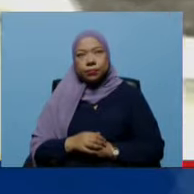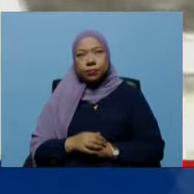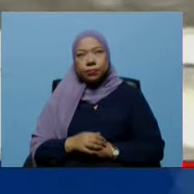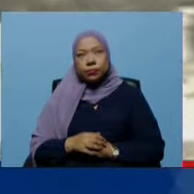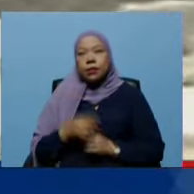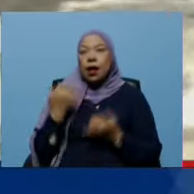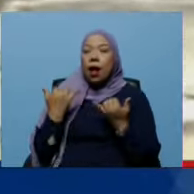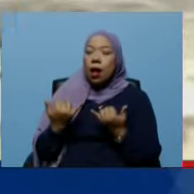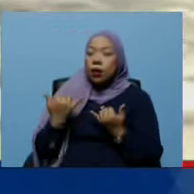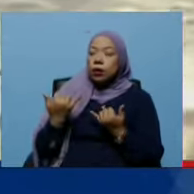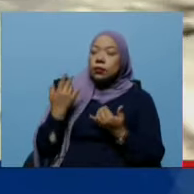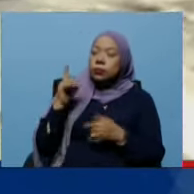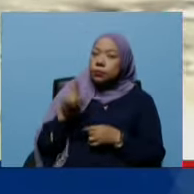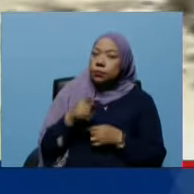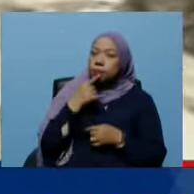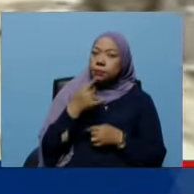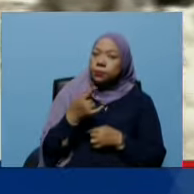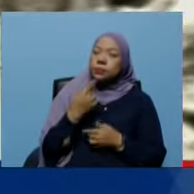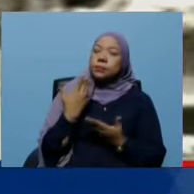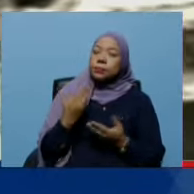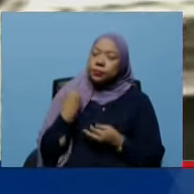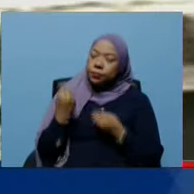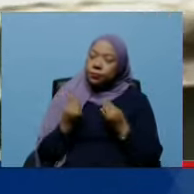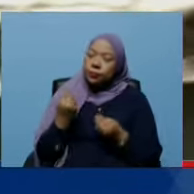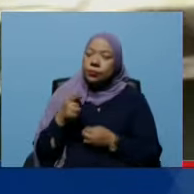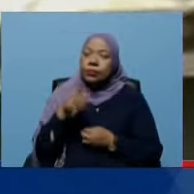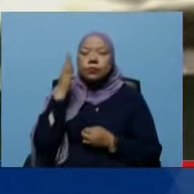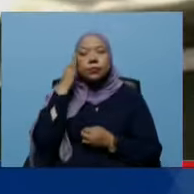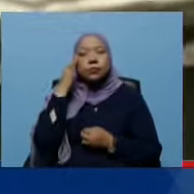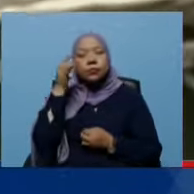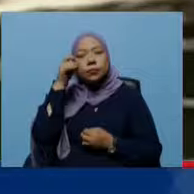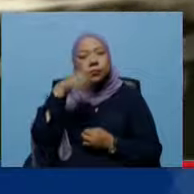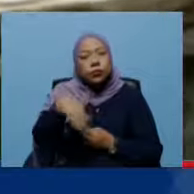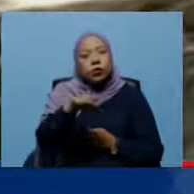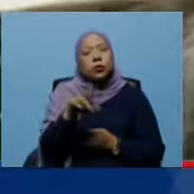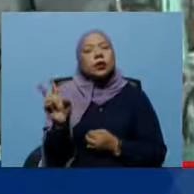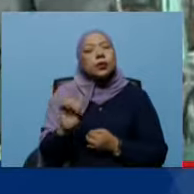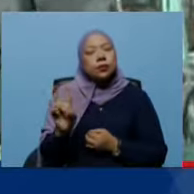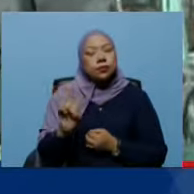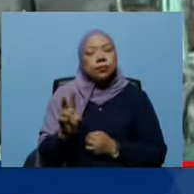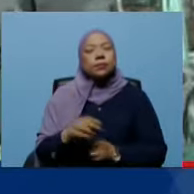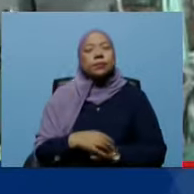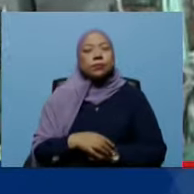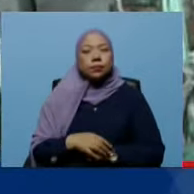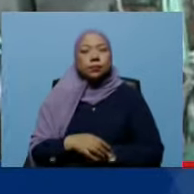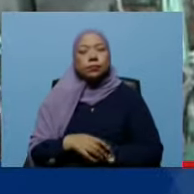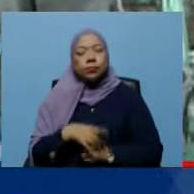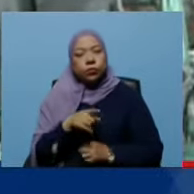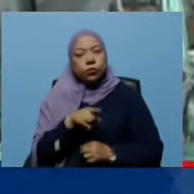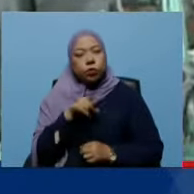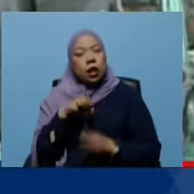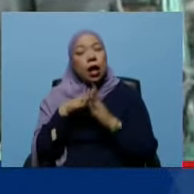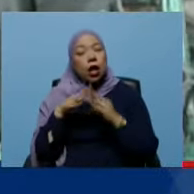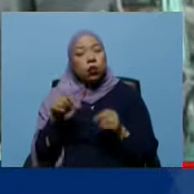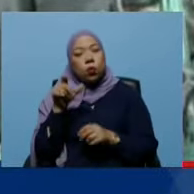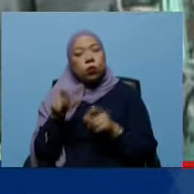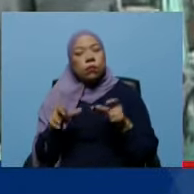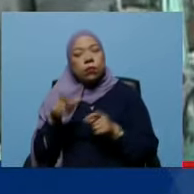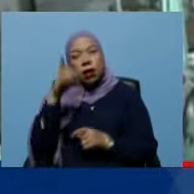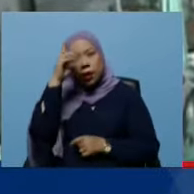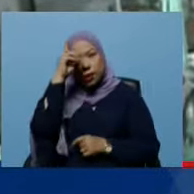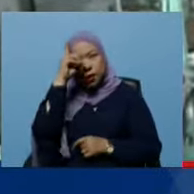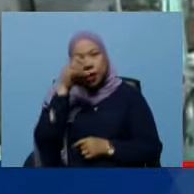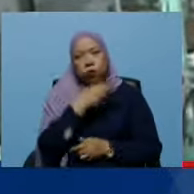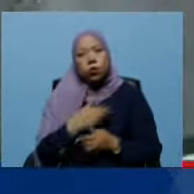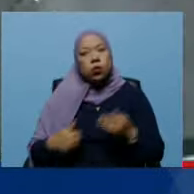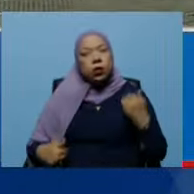este momento para también hacerle saber al pueblo venezolano, a usted, a nuestra